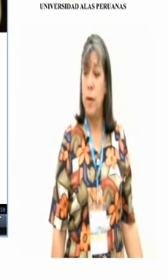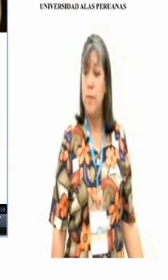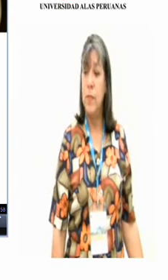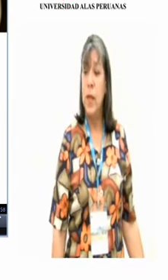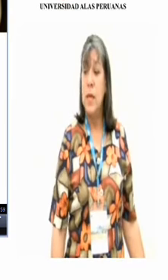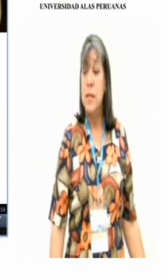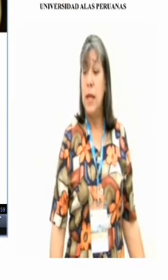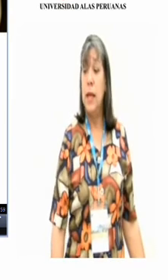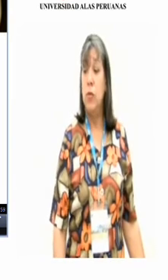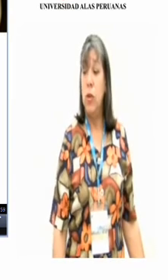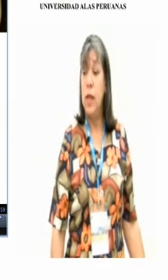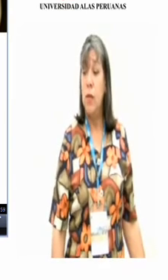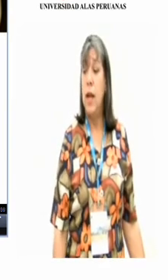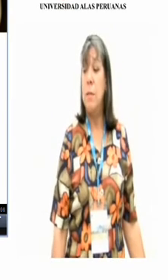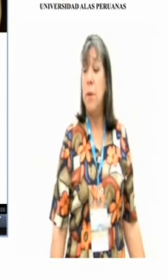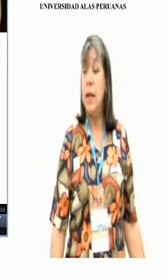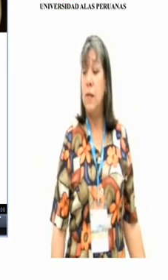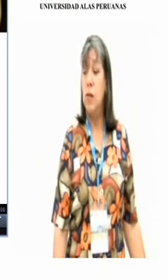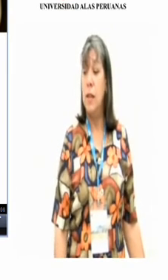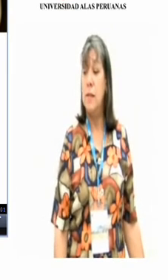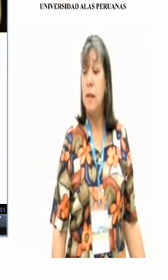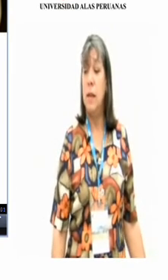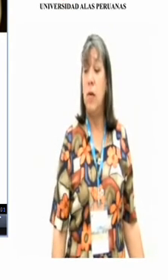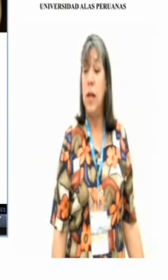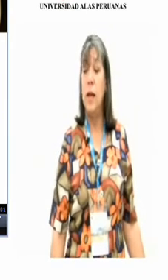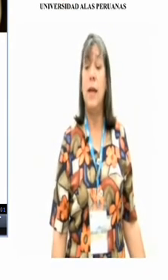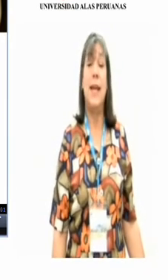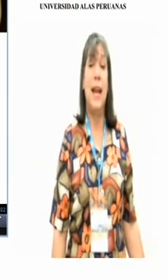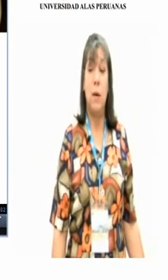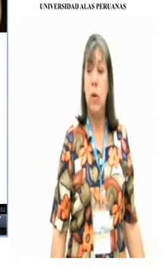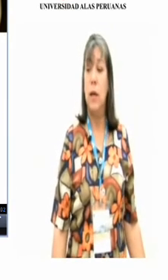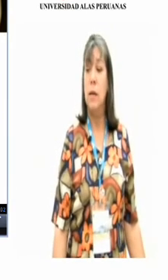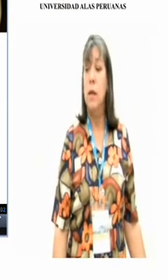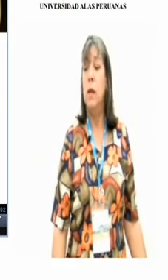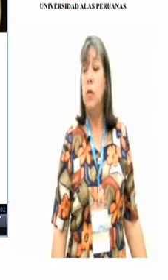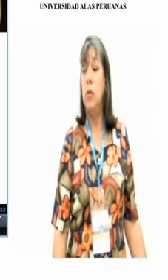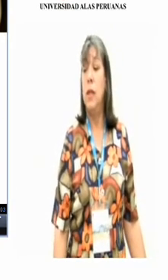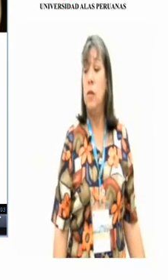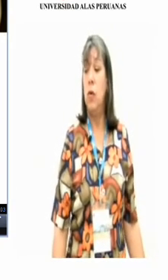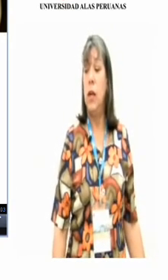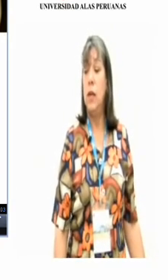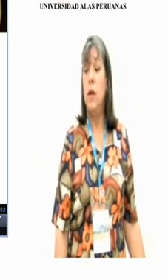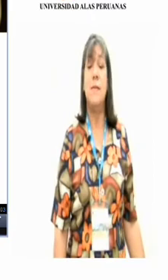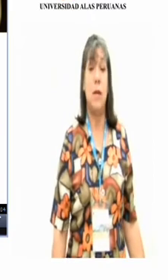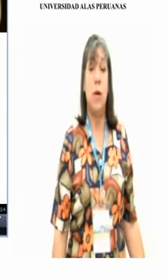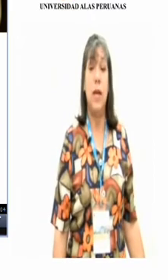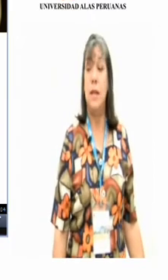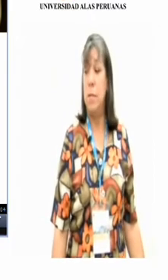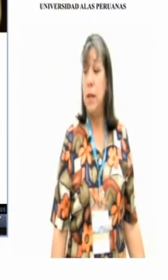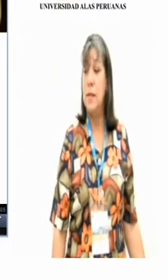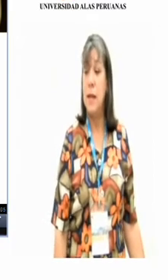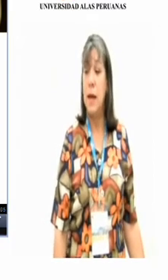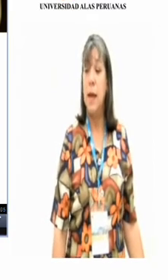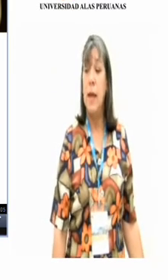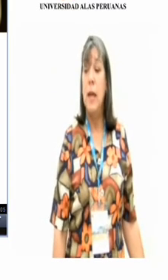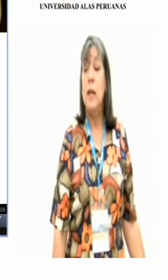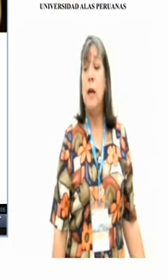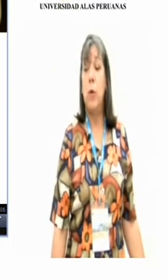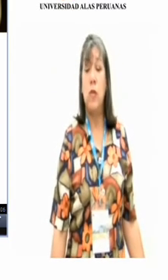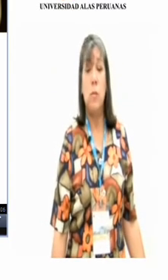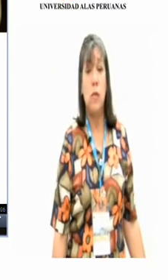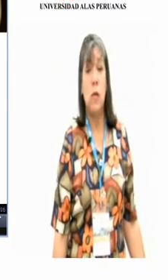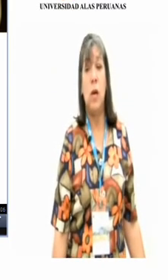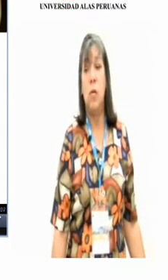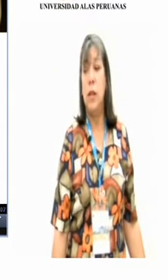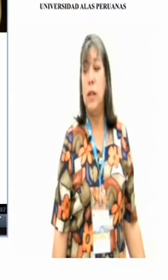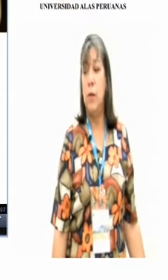cómo ocurre. Se han estudiado las implicaciones de esas teorías en el aula, donde han surgido las teorías de aprendizaje